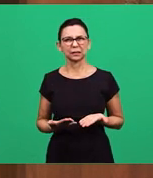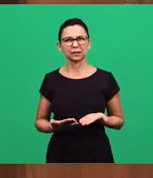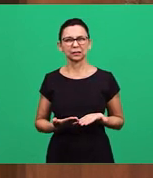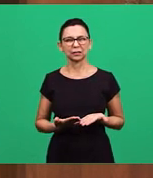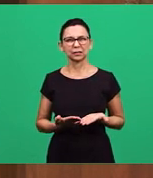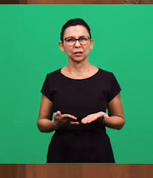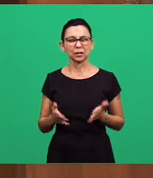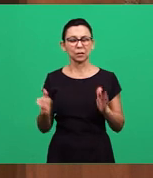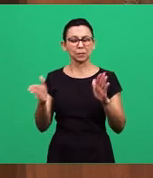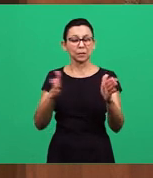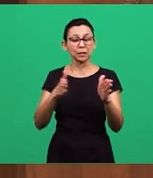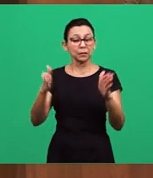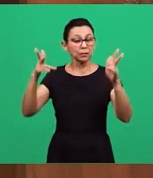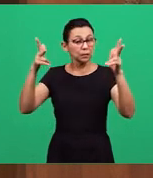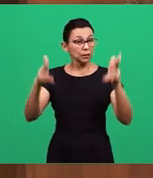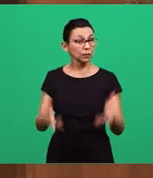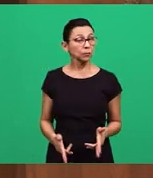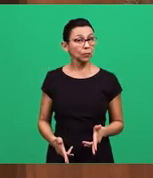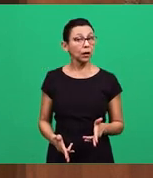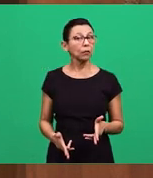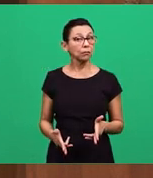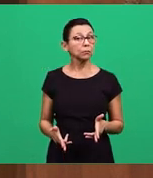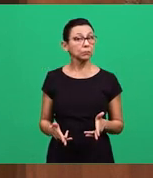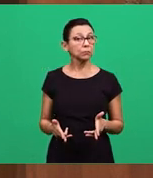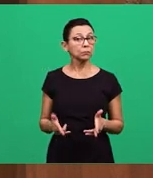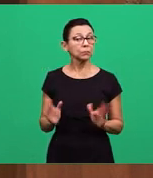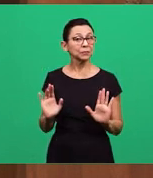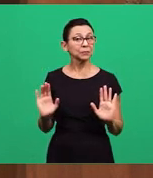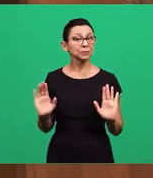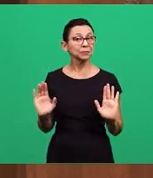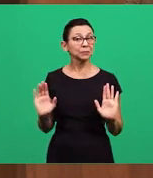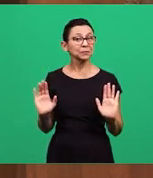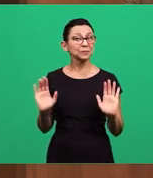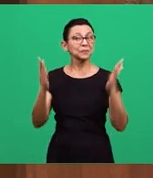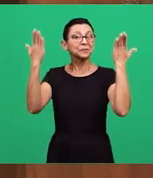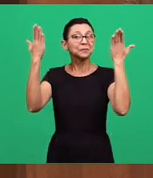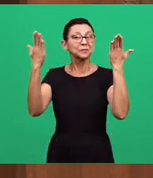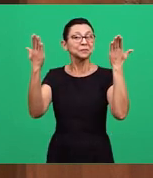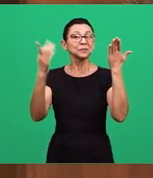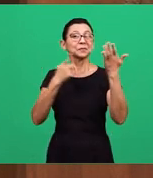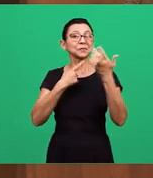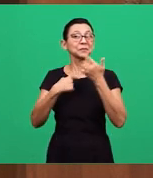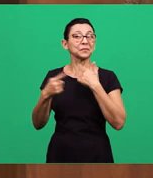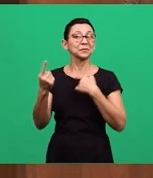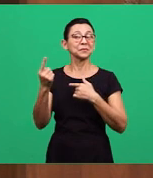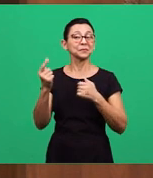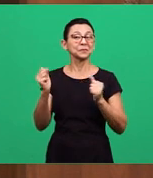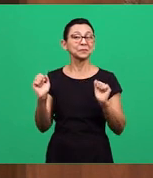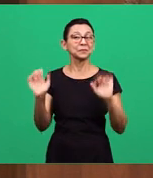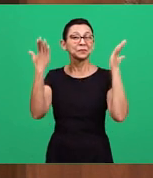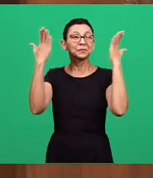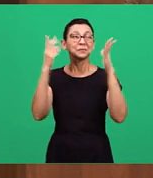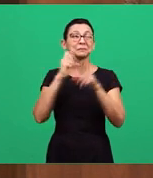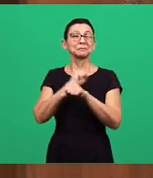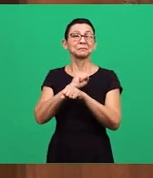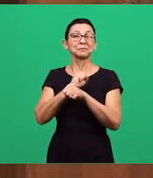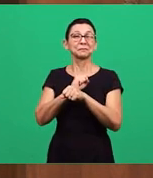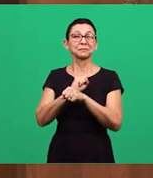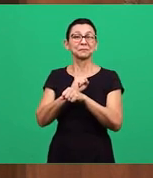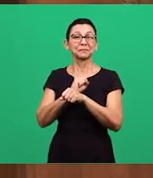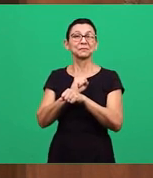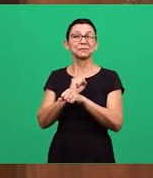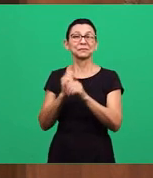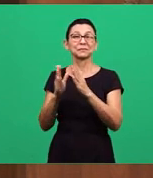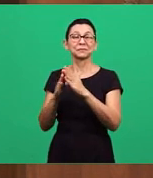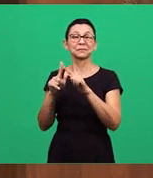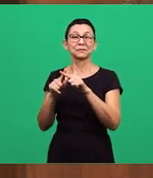apuntan para este mismo momento, este evento tan deseado, tan esperado, tan aguardado por la